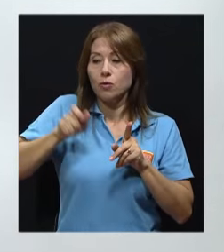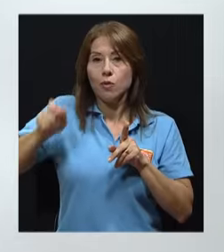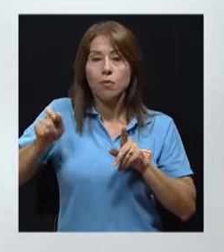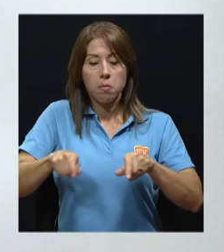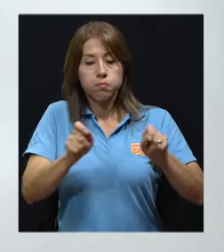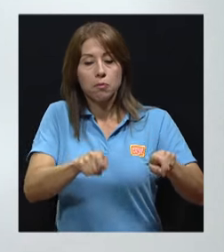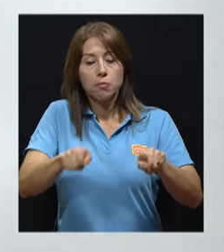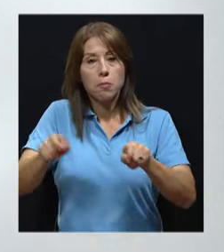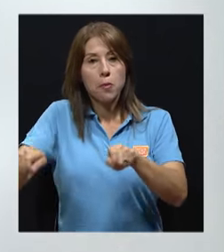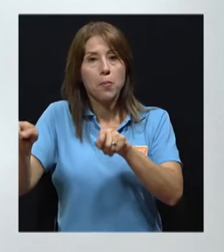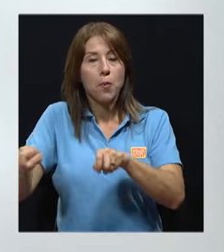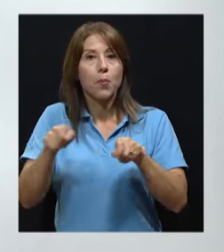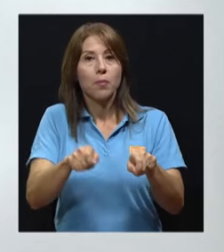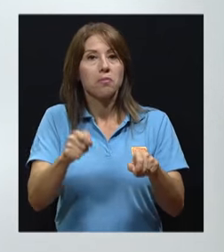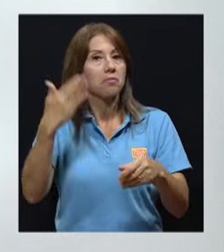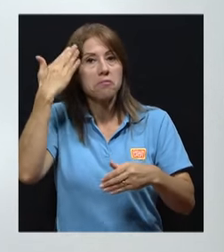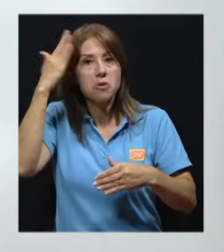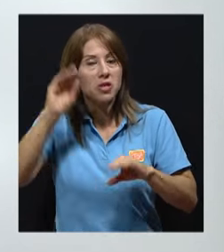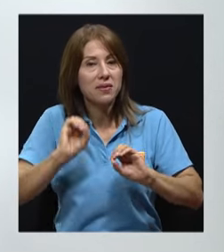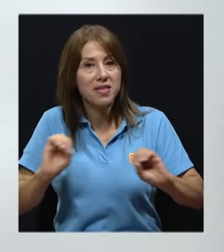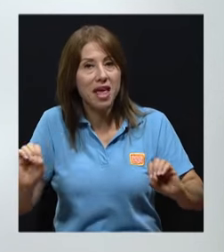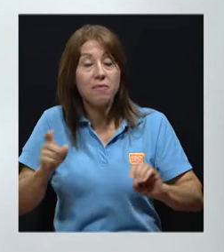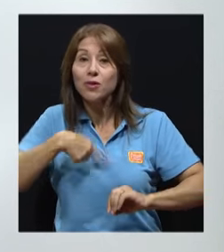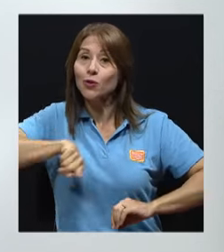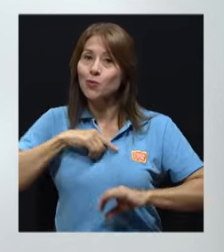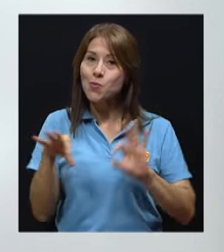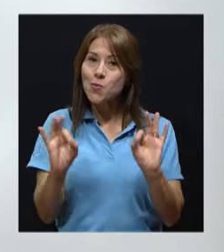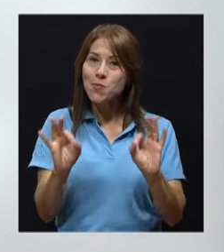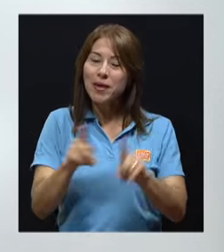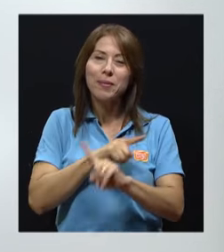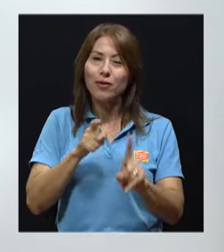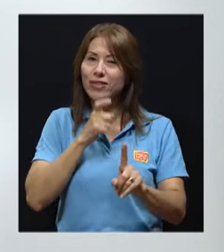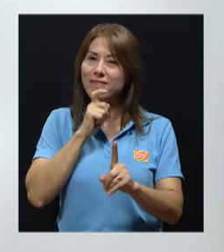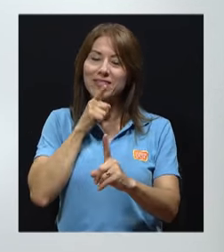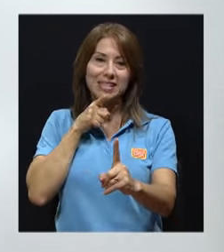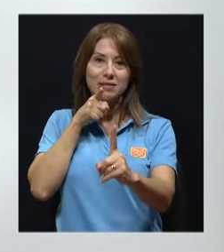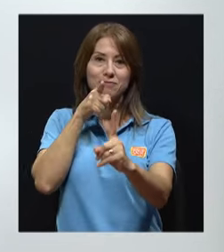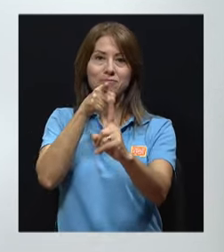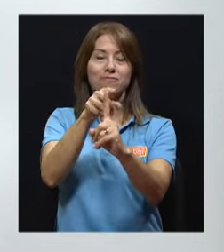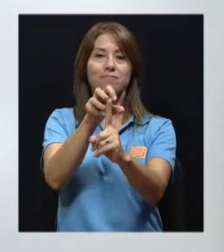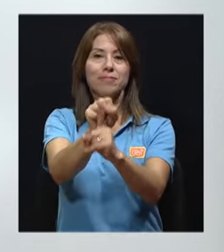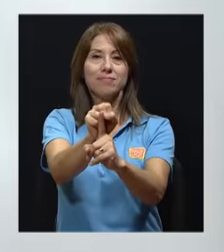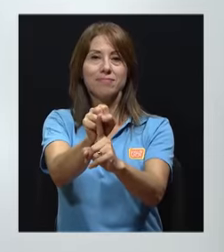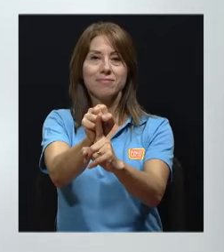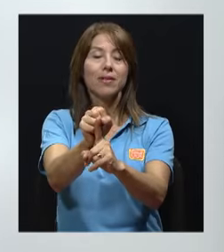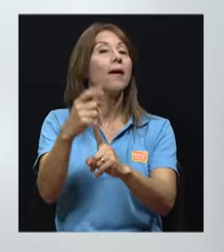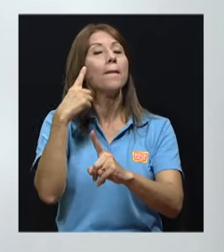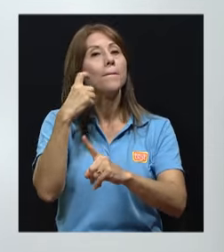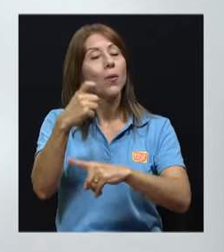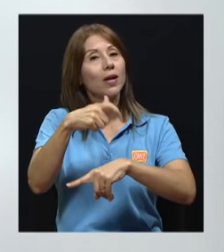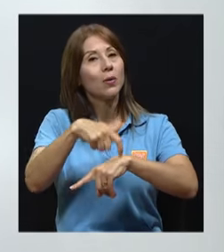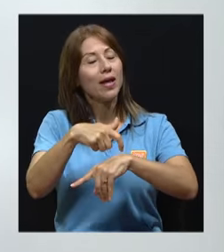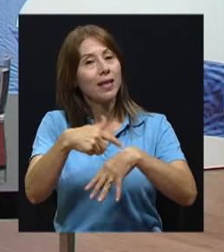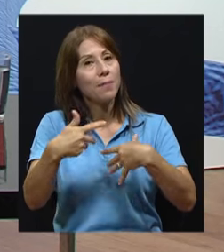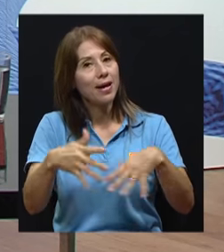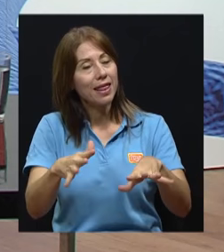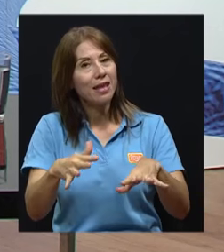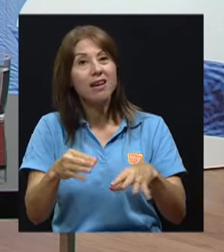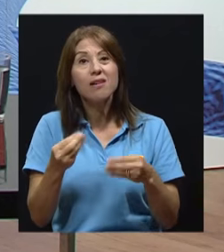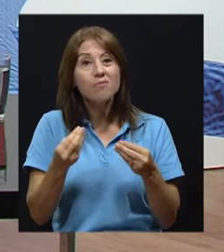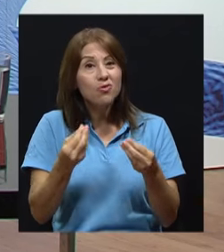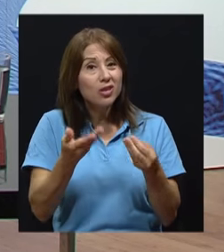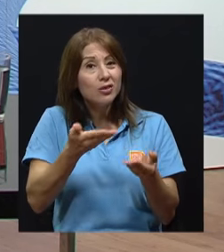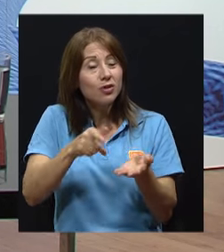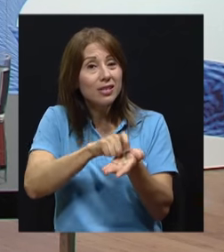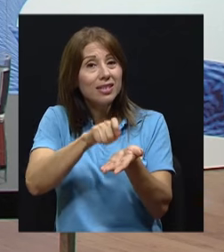ha ido muy bien pero muy difícil de lograr ese objetivo porque una etapa es de mucho no ha escrito me